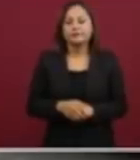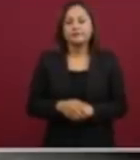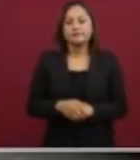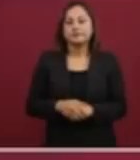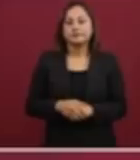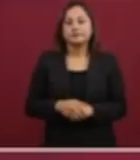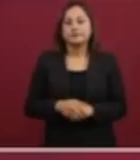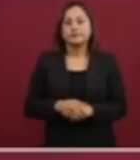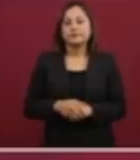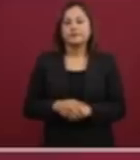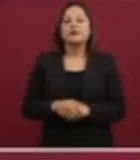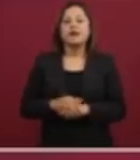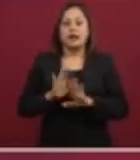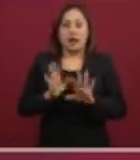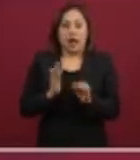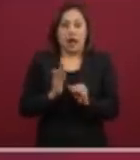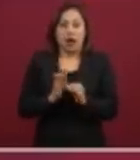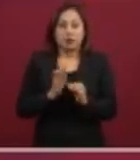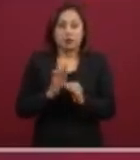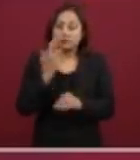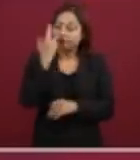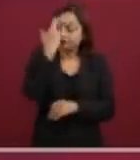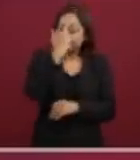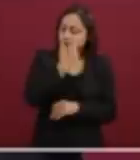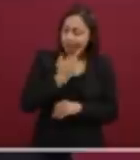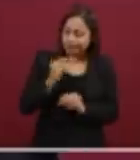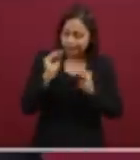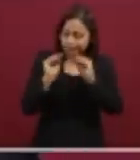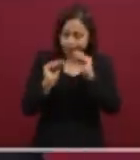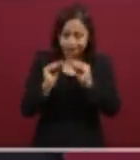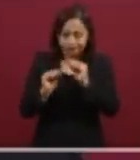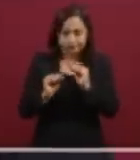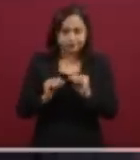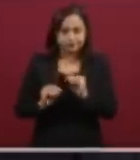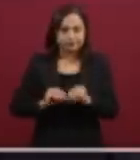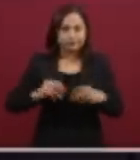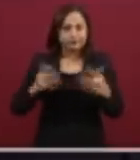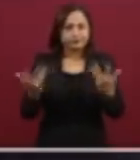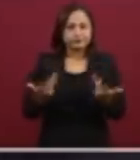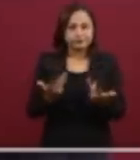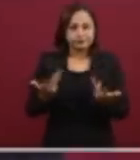ya analizándolo. Necesitamos crear